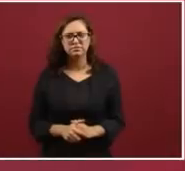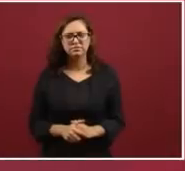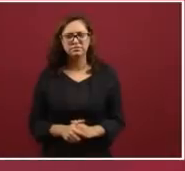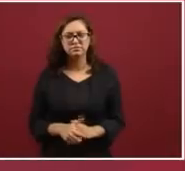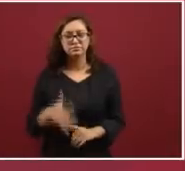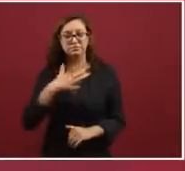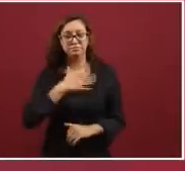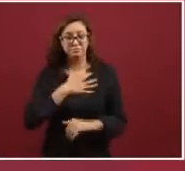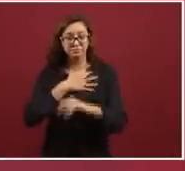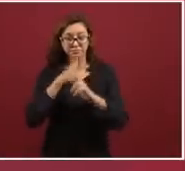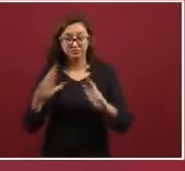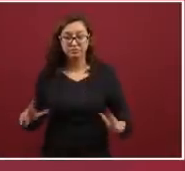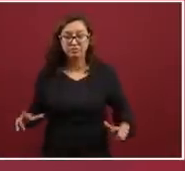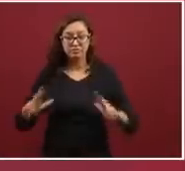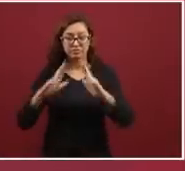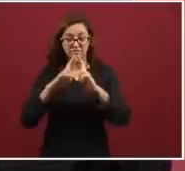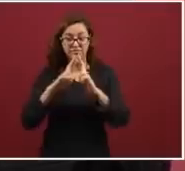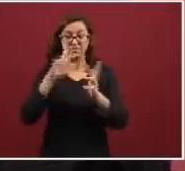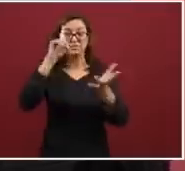prohibido